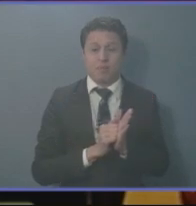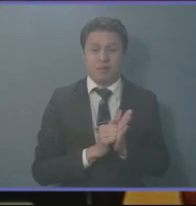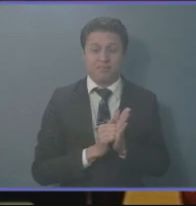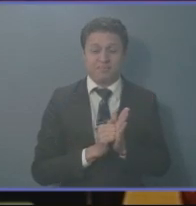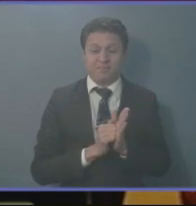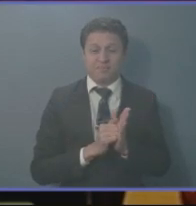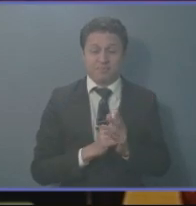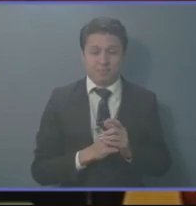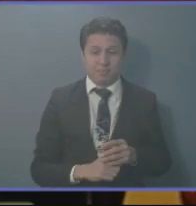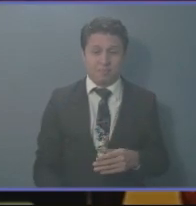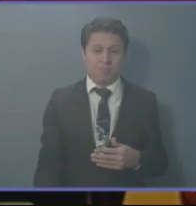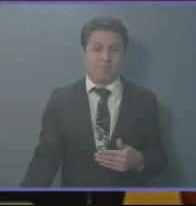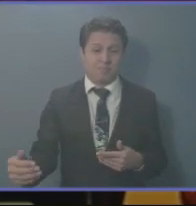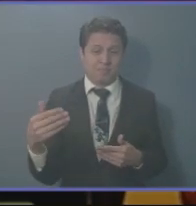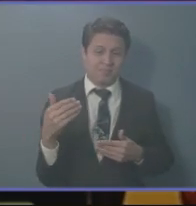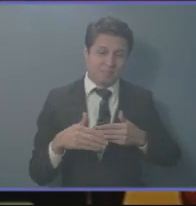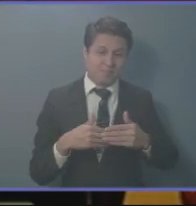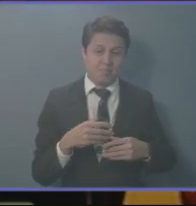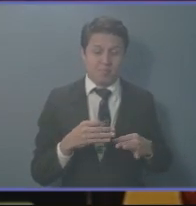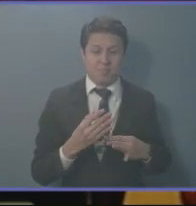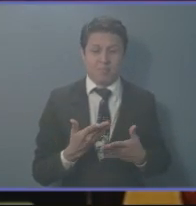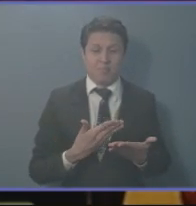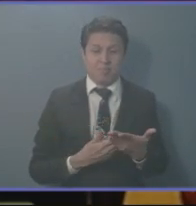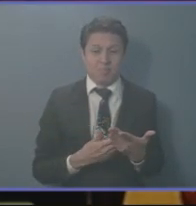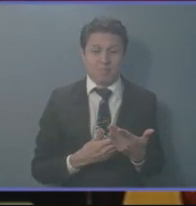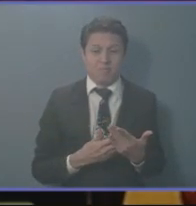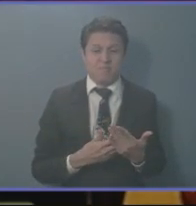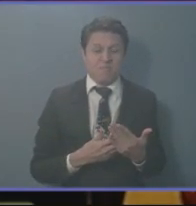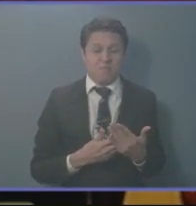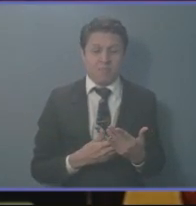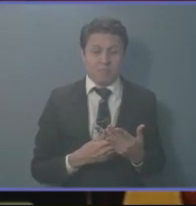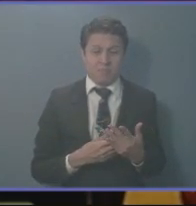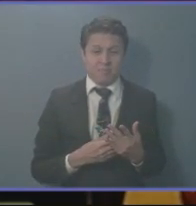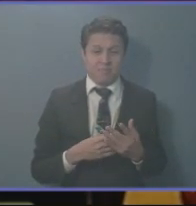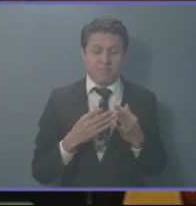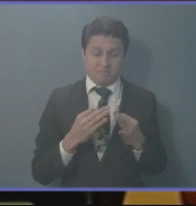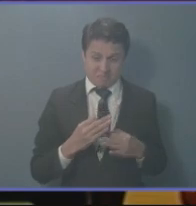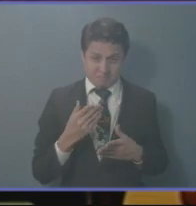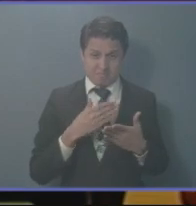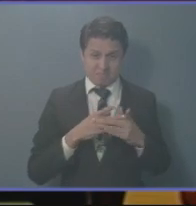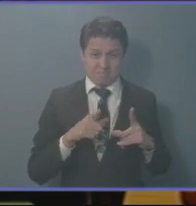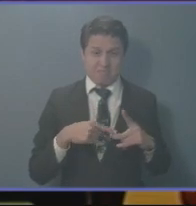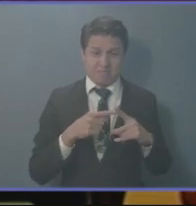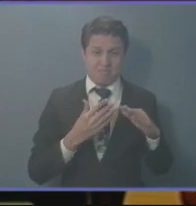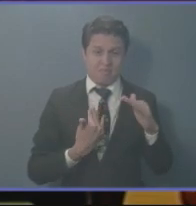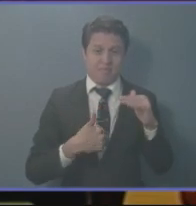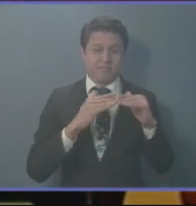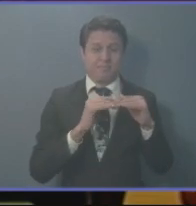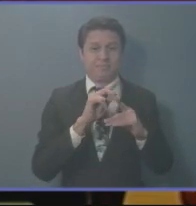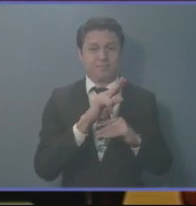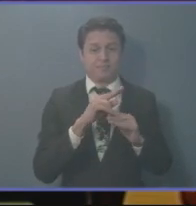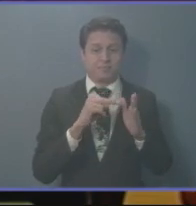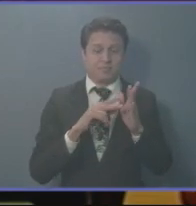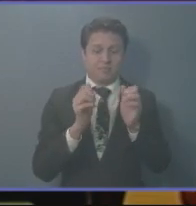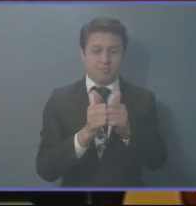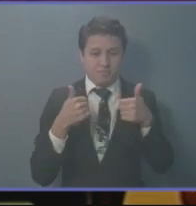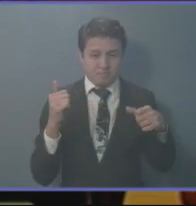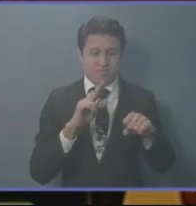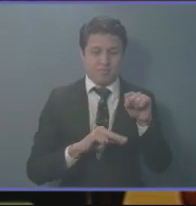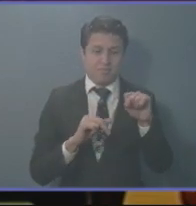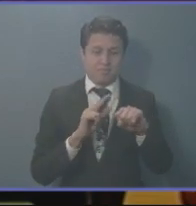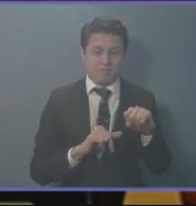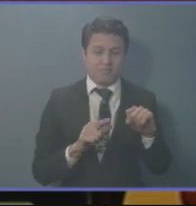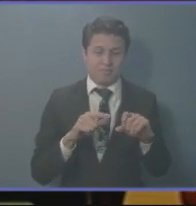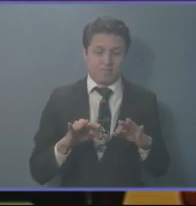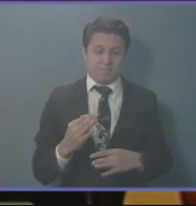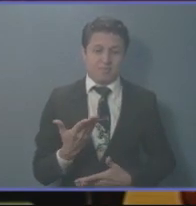Legislativa autorizó la deuda por hasta $2.000 millones, en